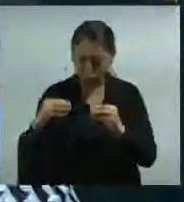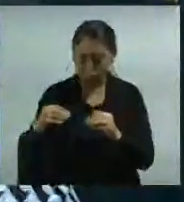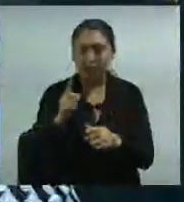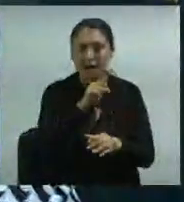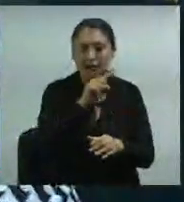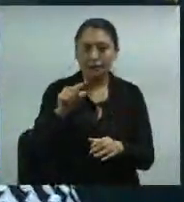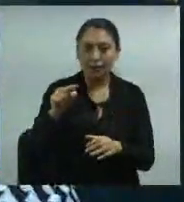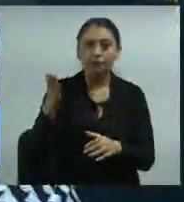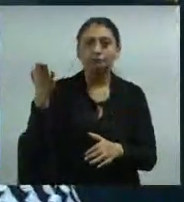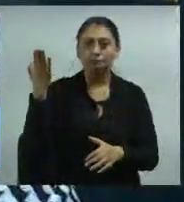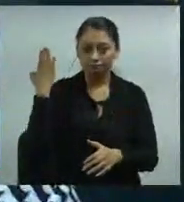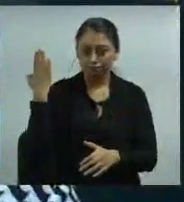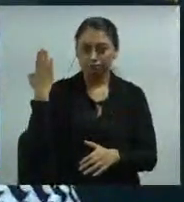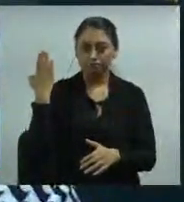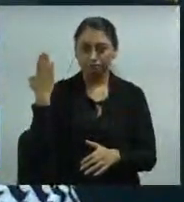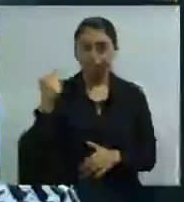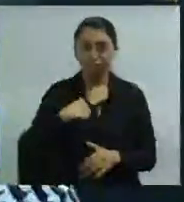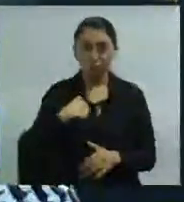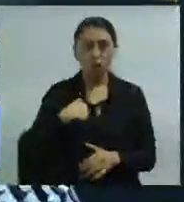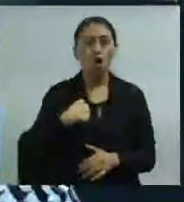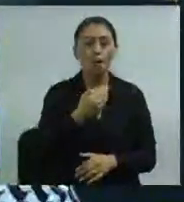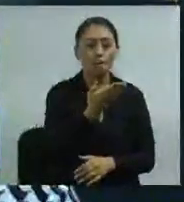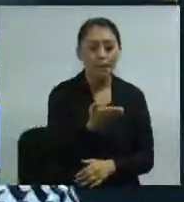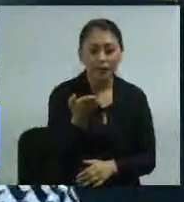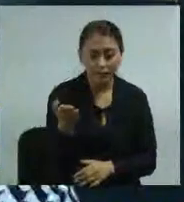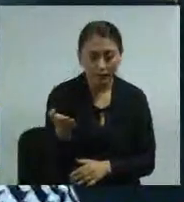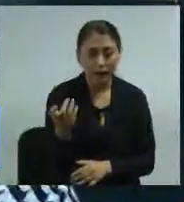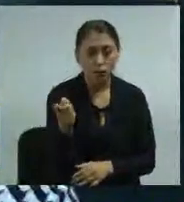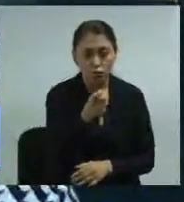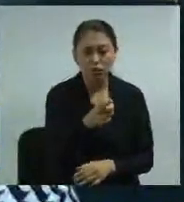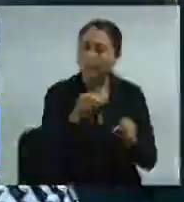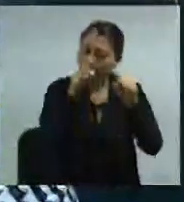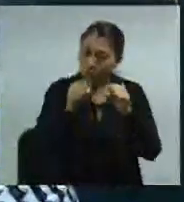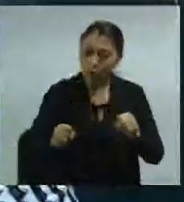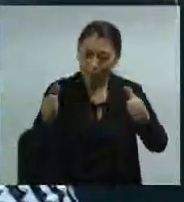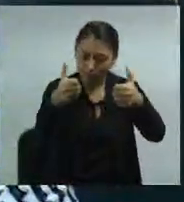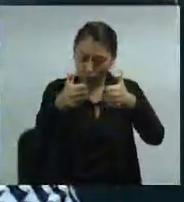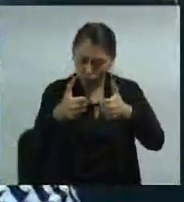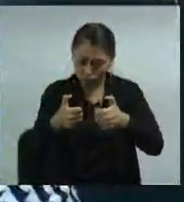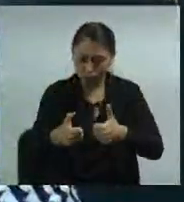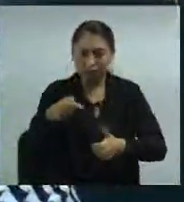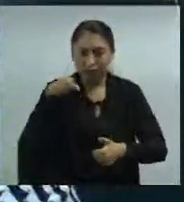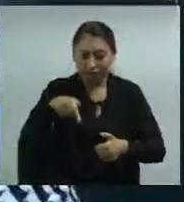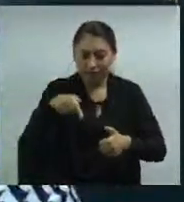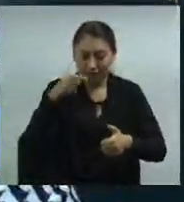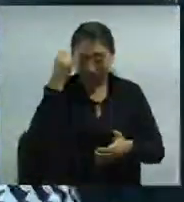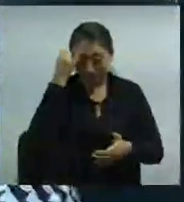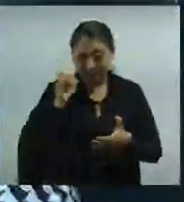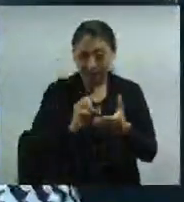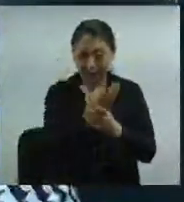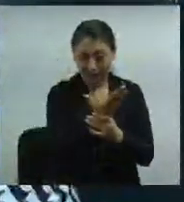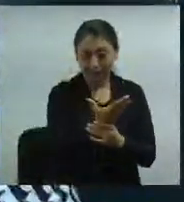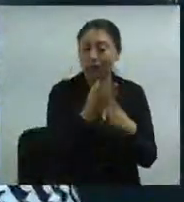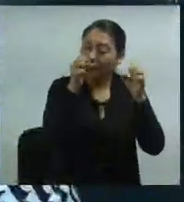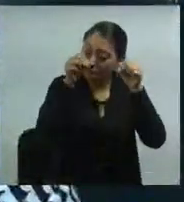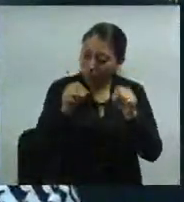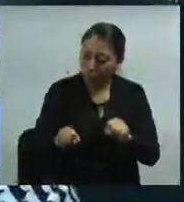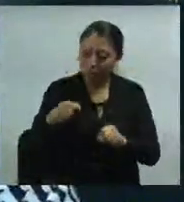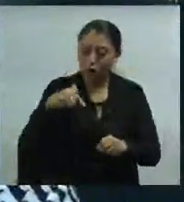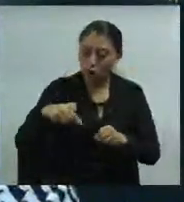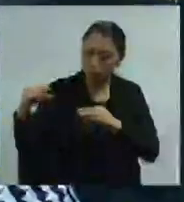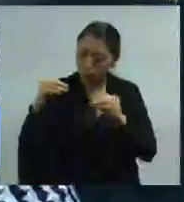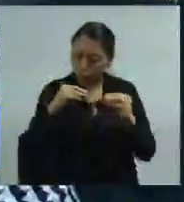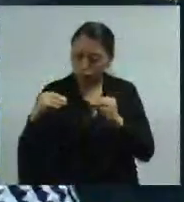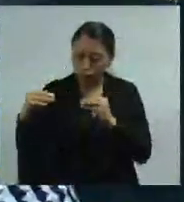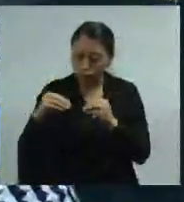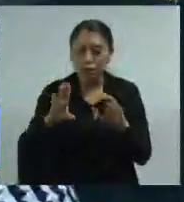pasada yo les pedí a todos ustedes que pudieran analizar esta iniciativa para poderla discutir el día de hoy. Entonces, no